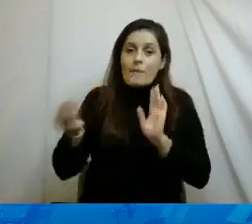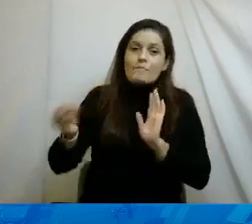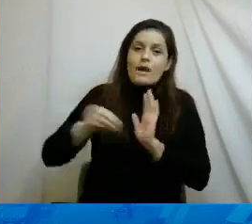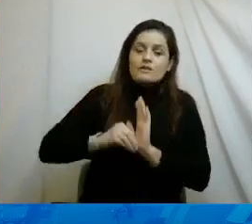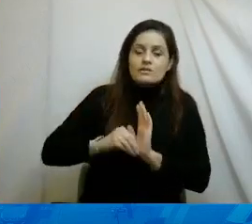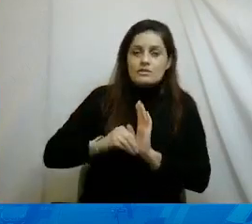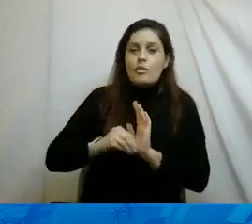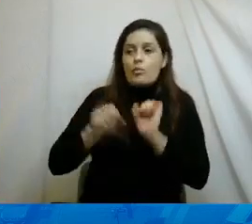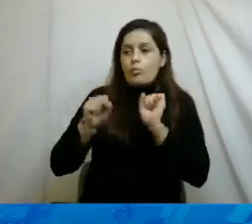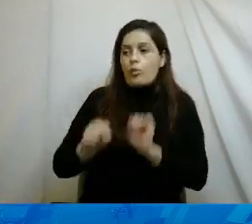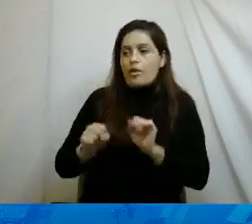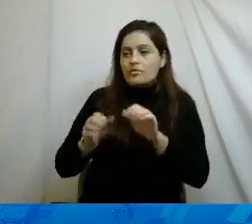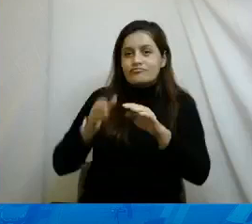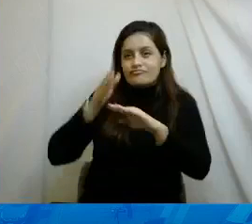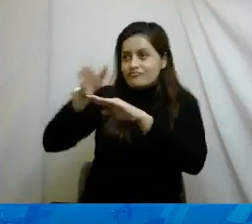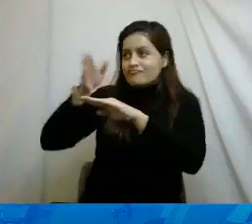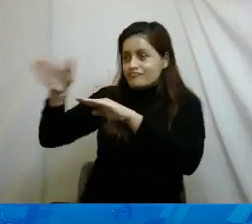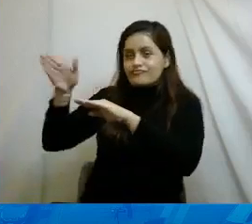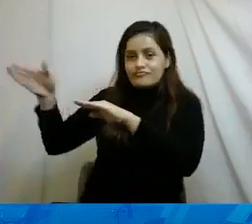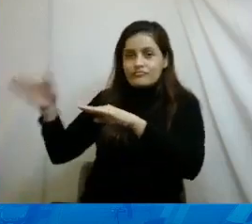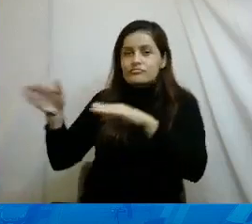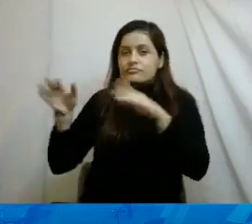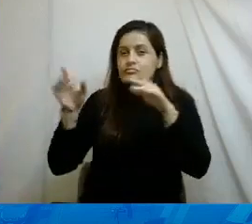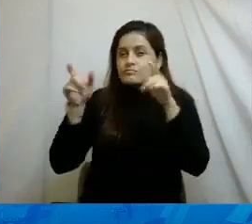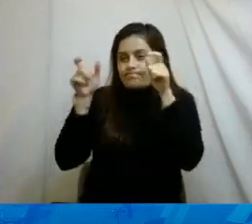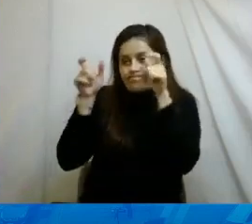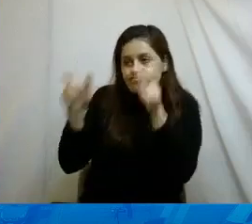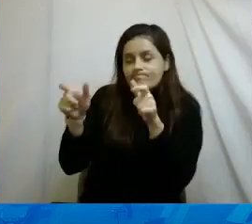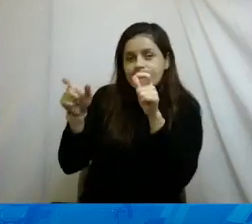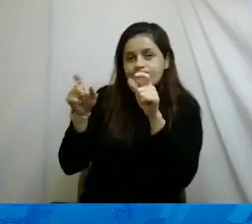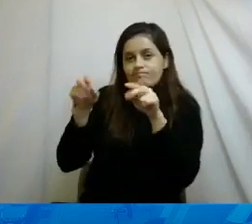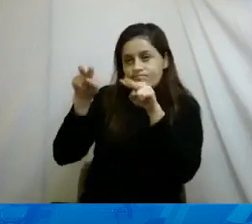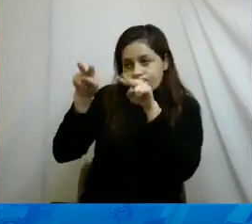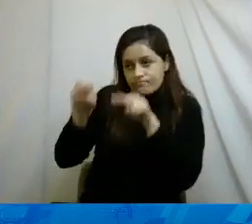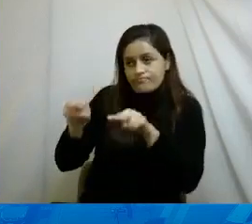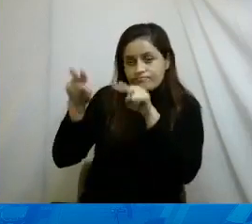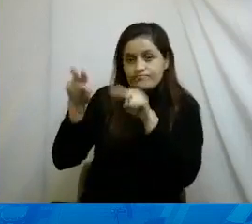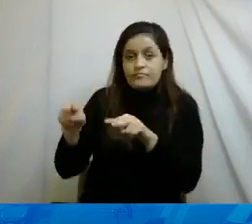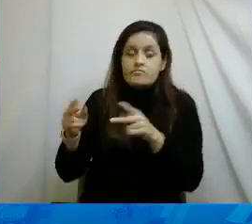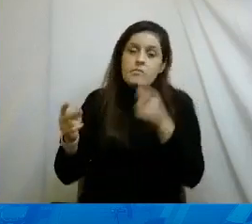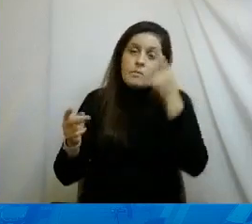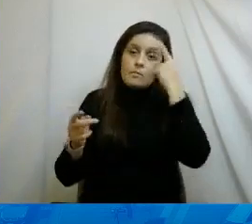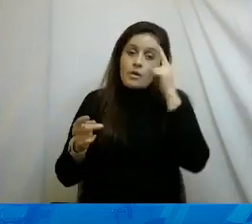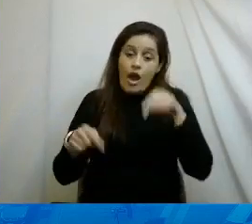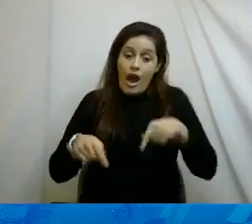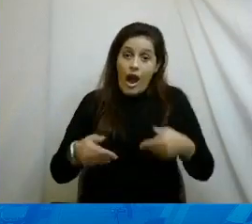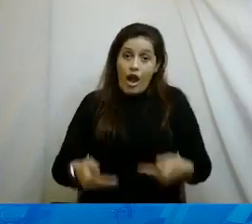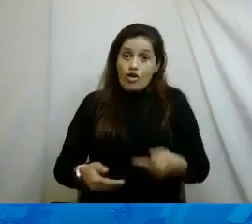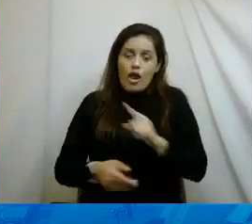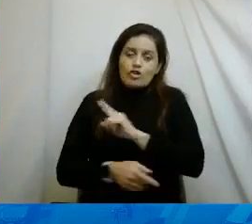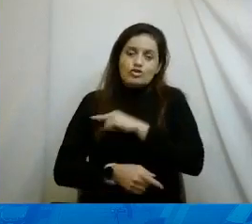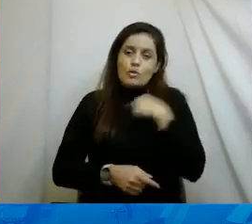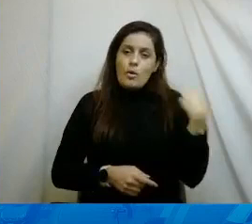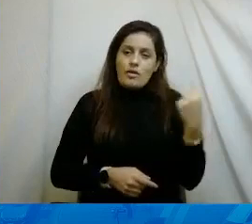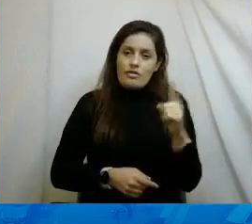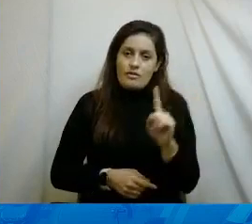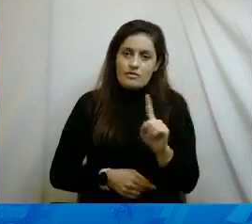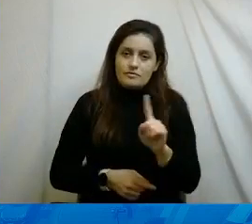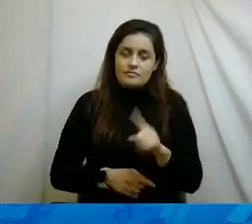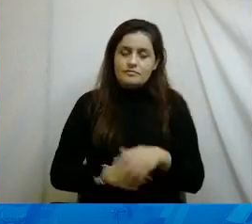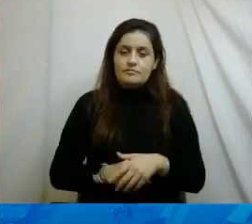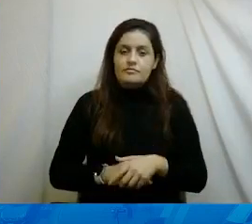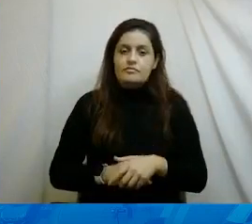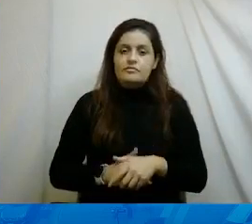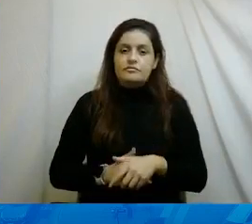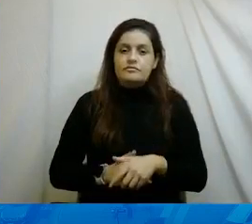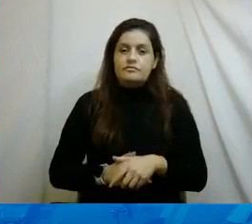poder abarcar la demanda que tenemos hoy día en la comuna. Lamentablemente no lo podemos hacer aún, entendiendo que